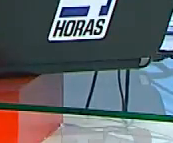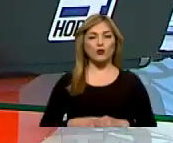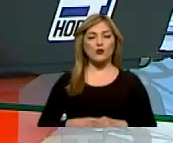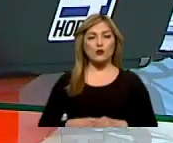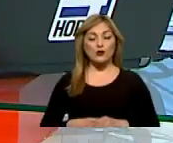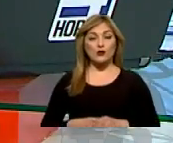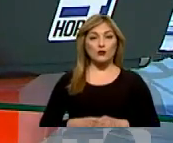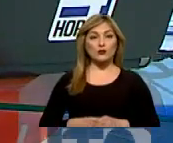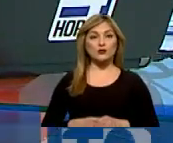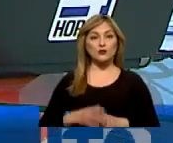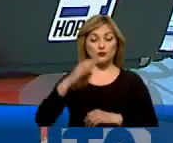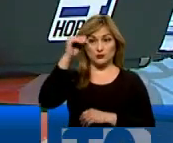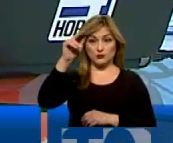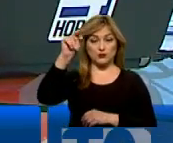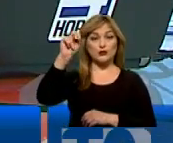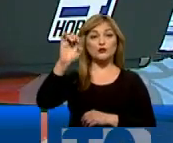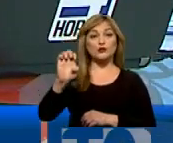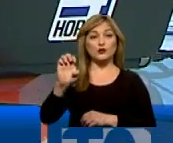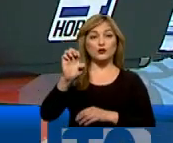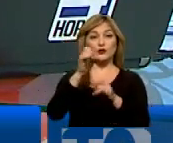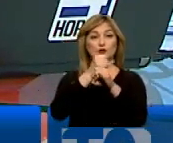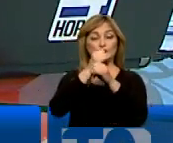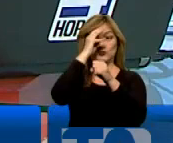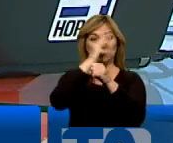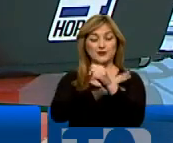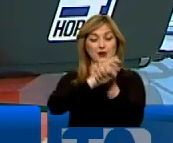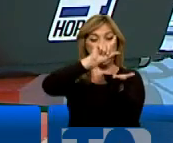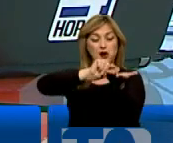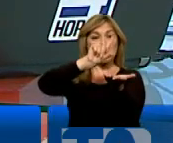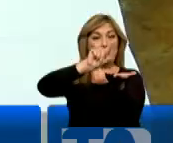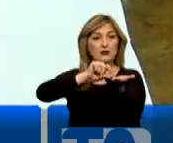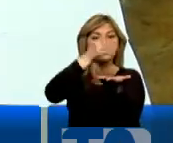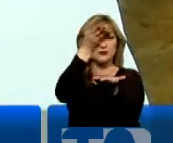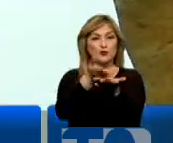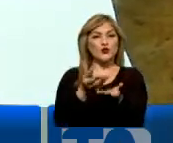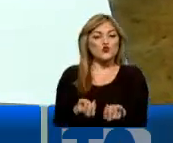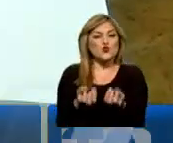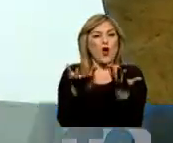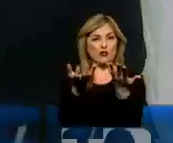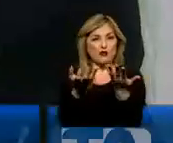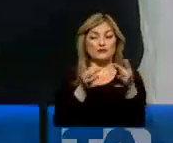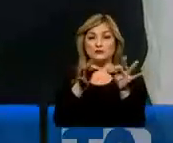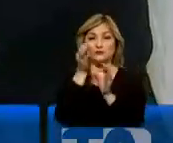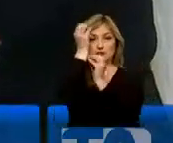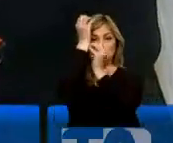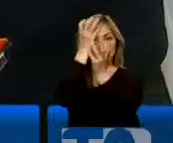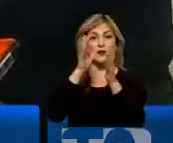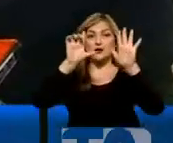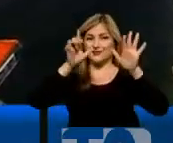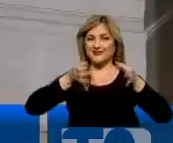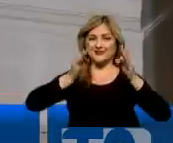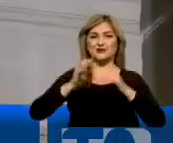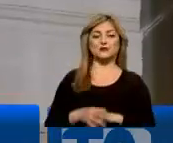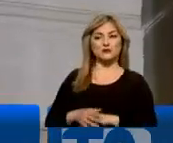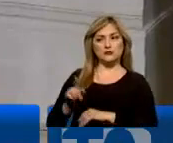El Consejo Nacional Electoral y el Instituto Geográfico Militar presentaron el avance de impresión de papeletas electorales para el 7 de febrero. En imágenes